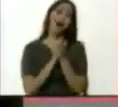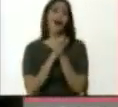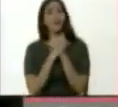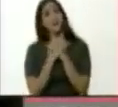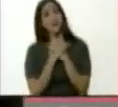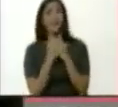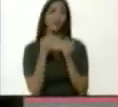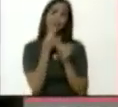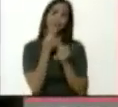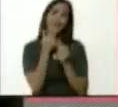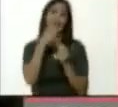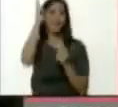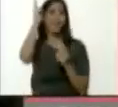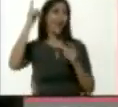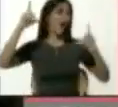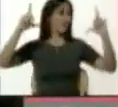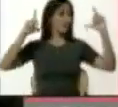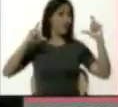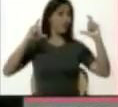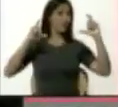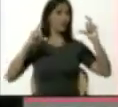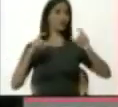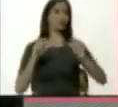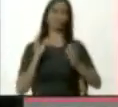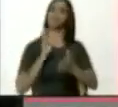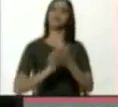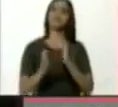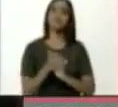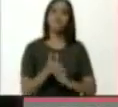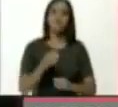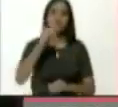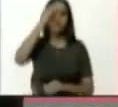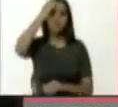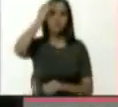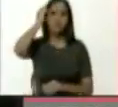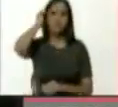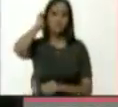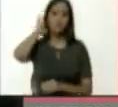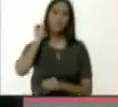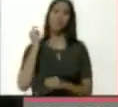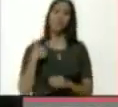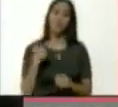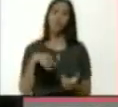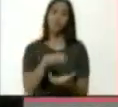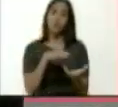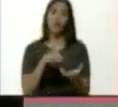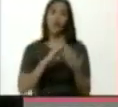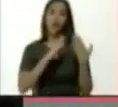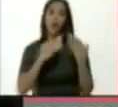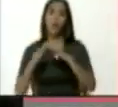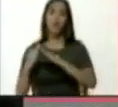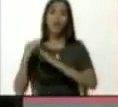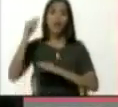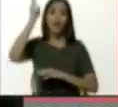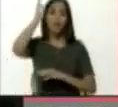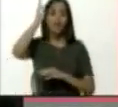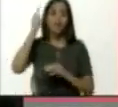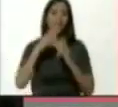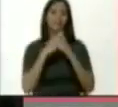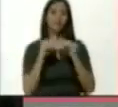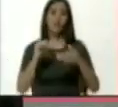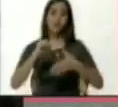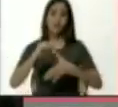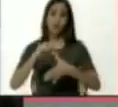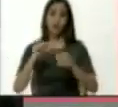conmigo, y te hace el selfie. Bastantes situaciones tenemos con nuestras comunidades indígenas en toda Latinoamérica.